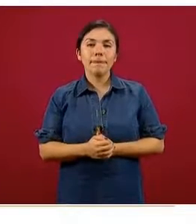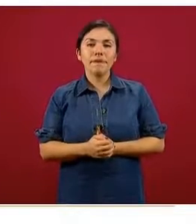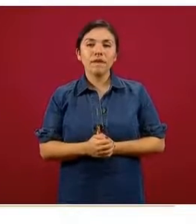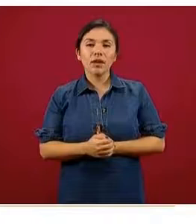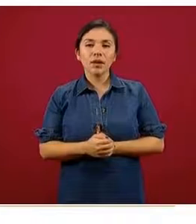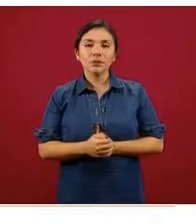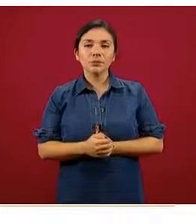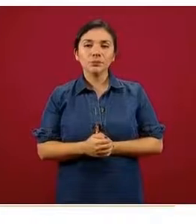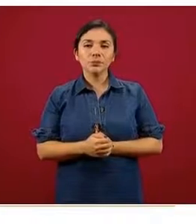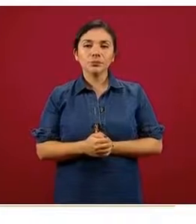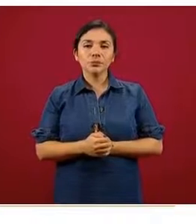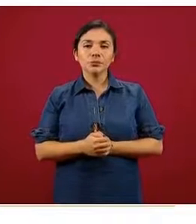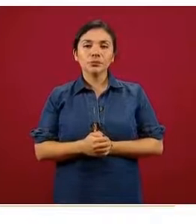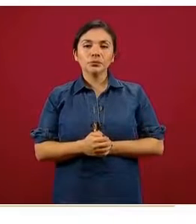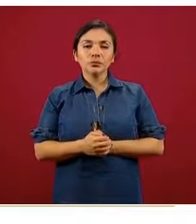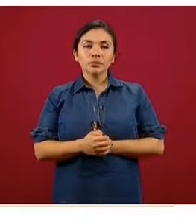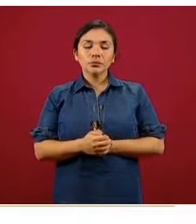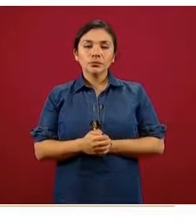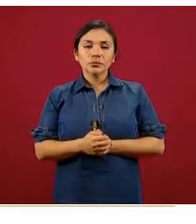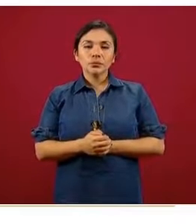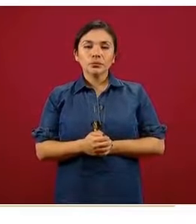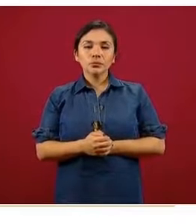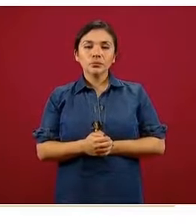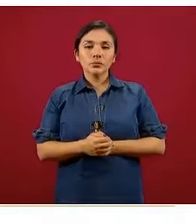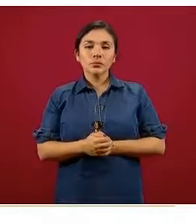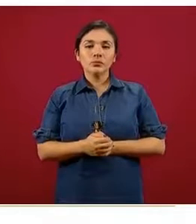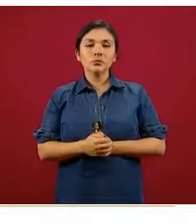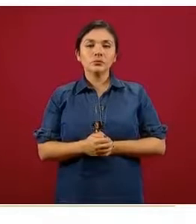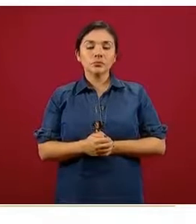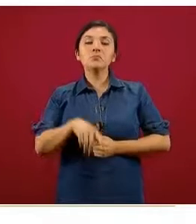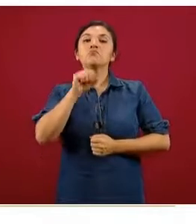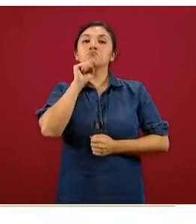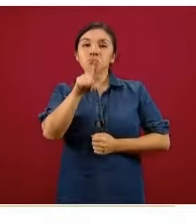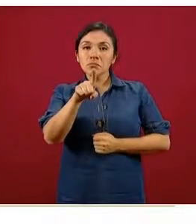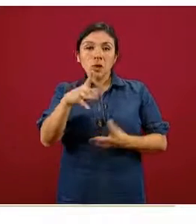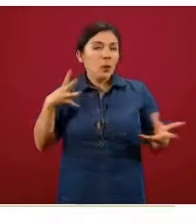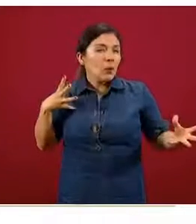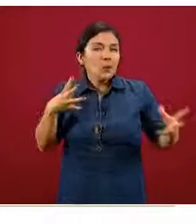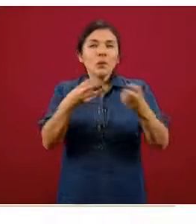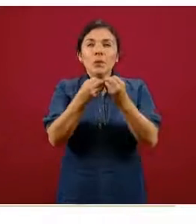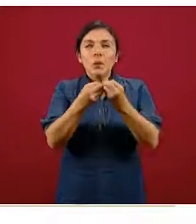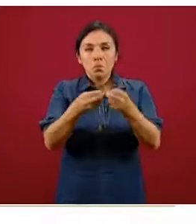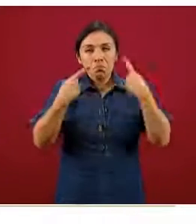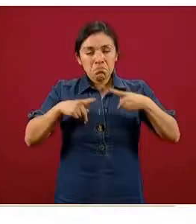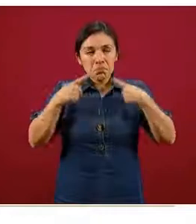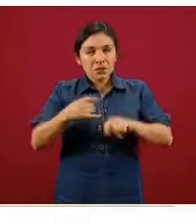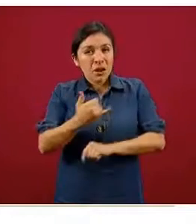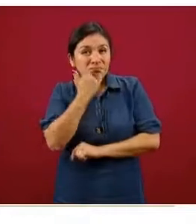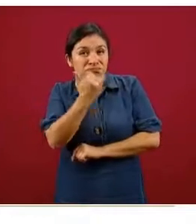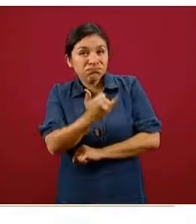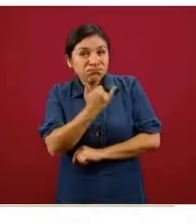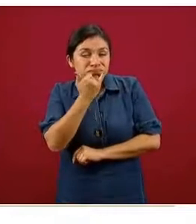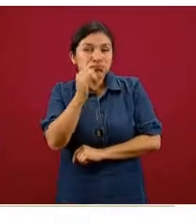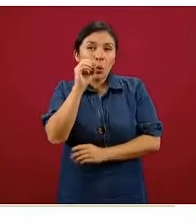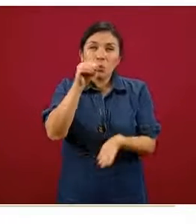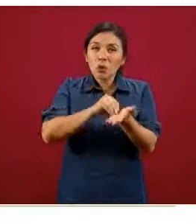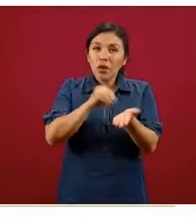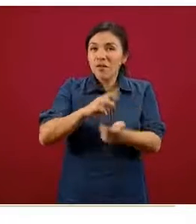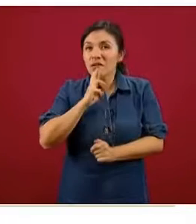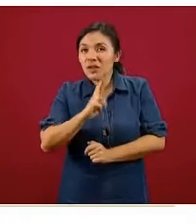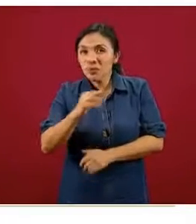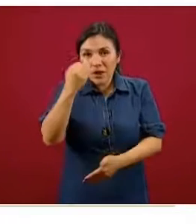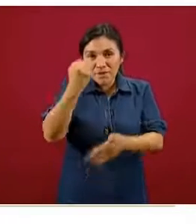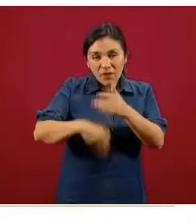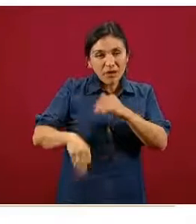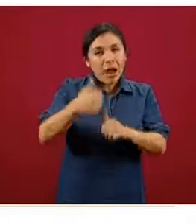siguiente diapositiva. Vamos a ver cómo se distribuyen esta totalidad de casos sospechosos o aún sospechosos